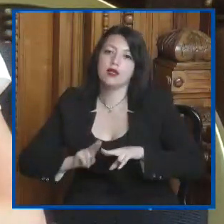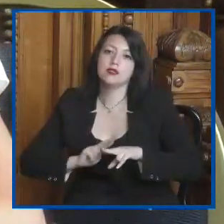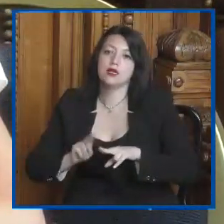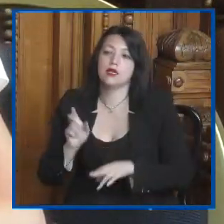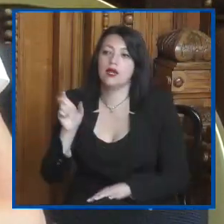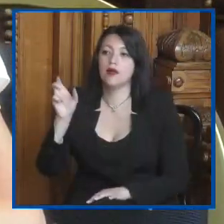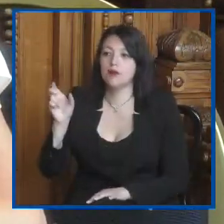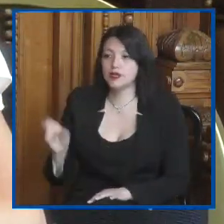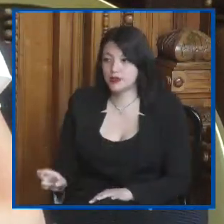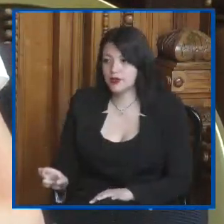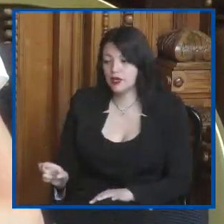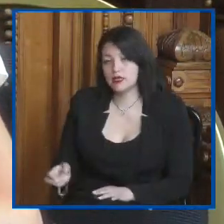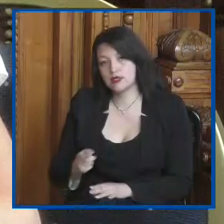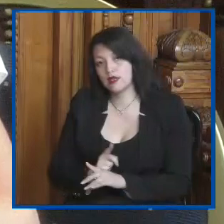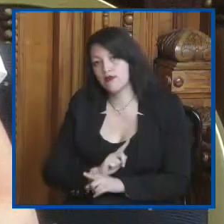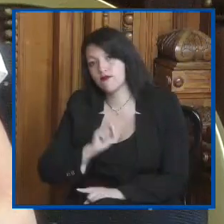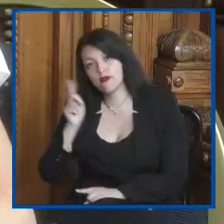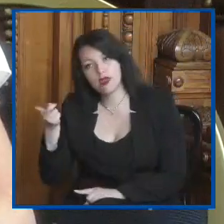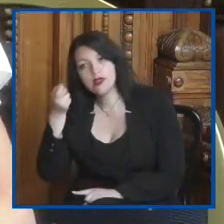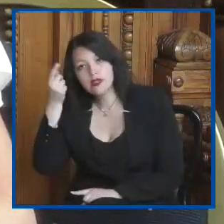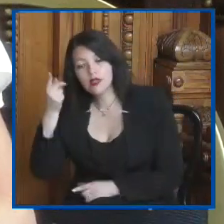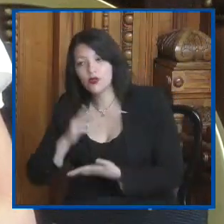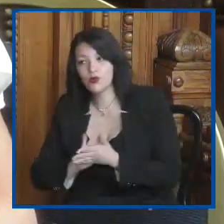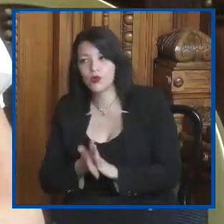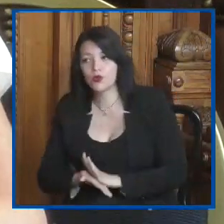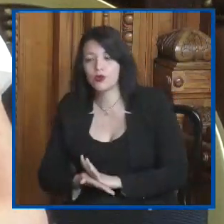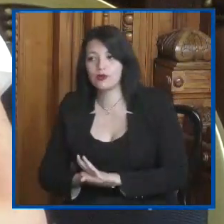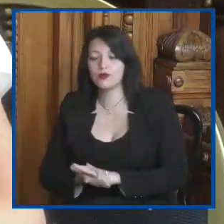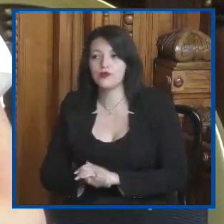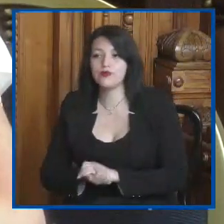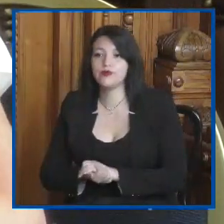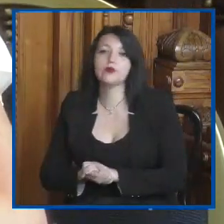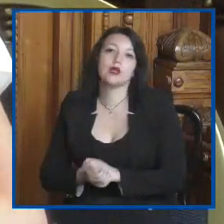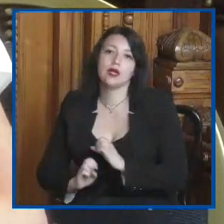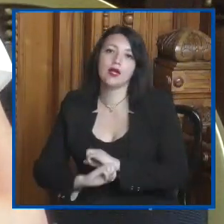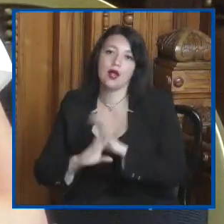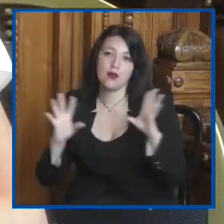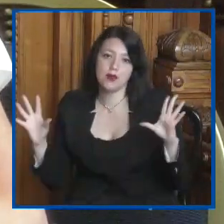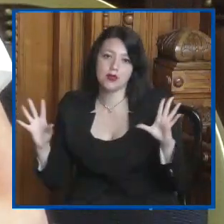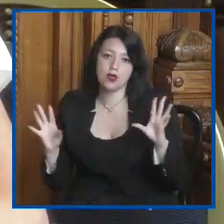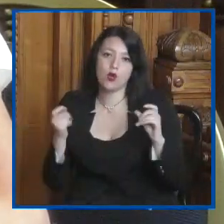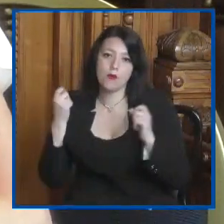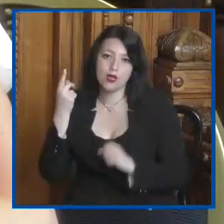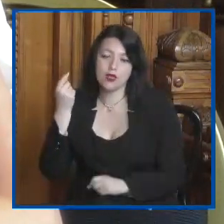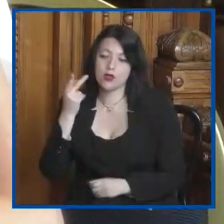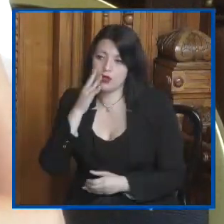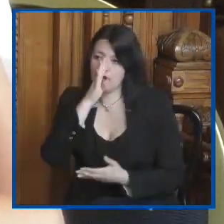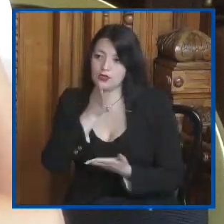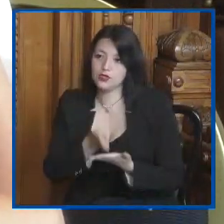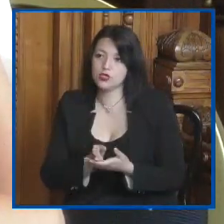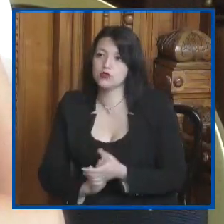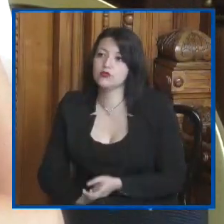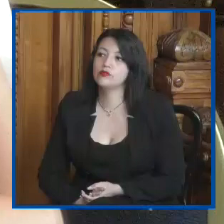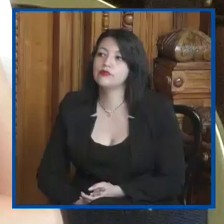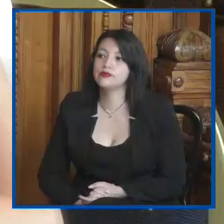persona se vaya entendiendo todo y comprendiendo la decisión.